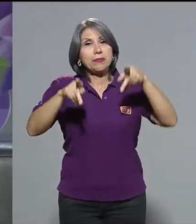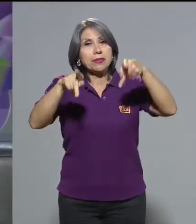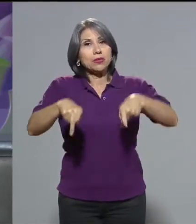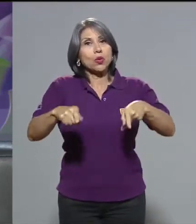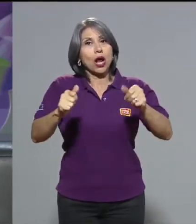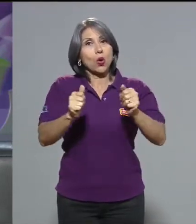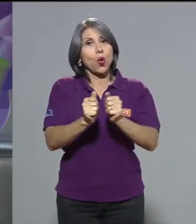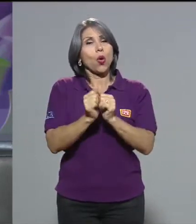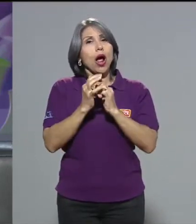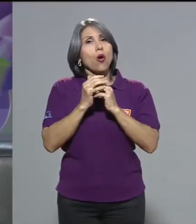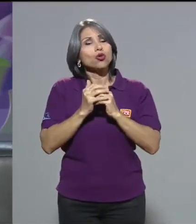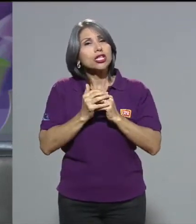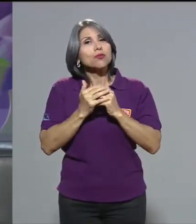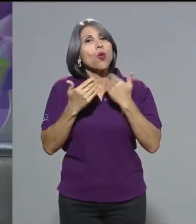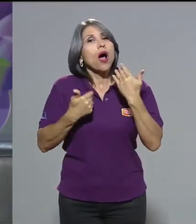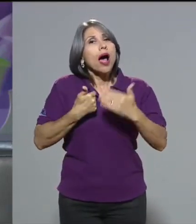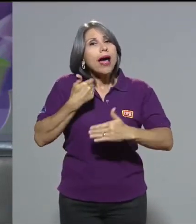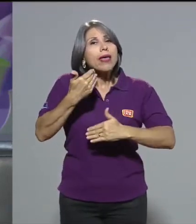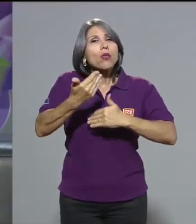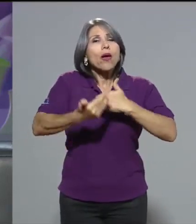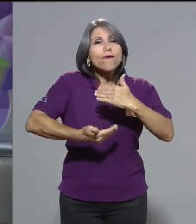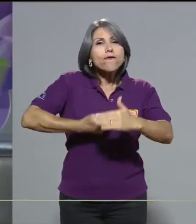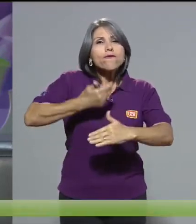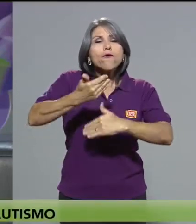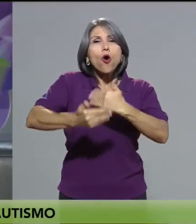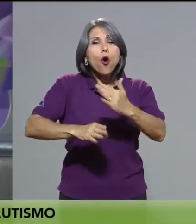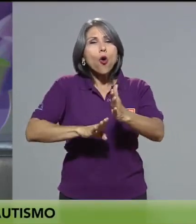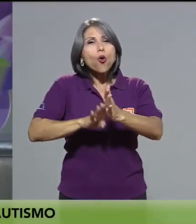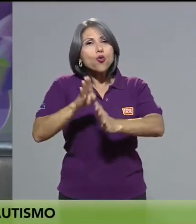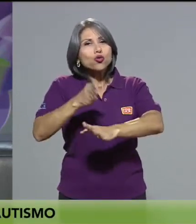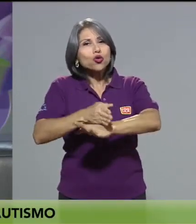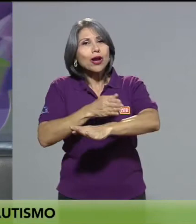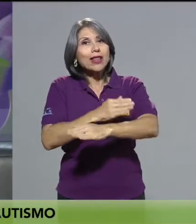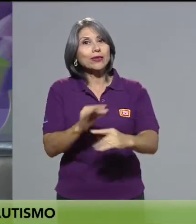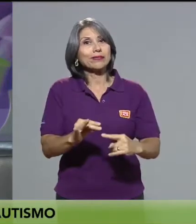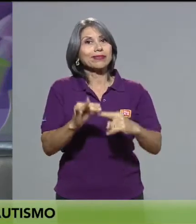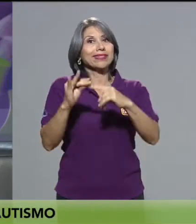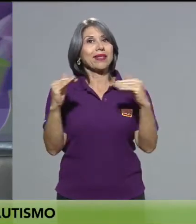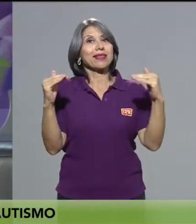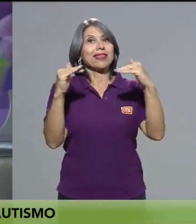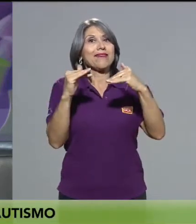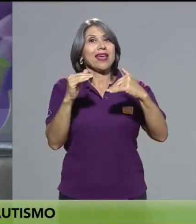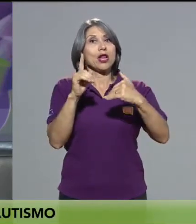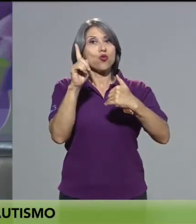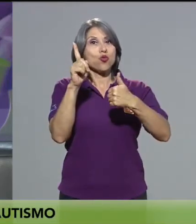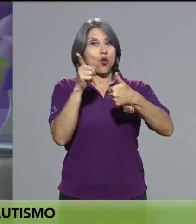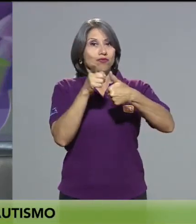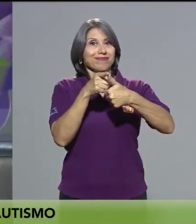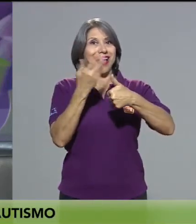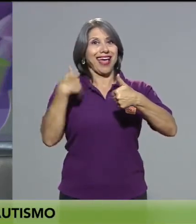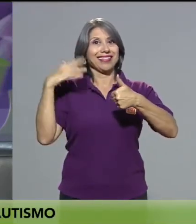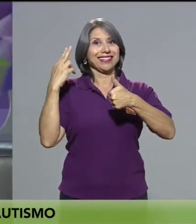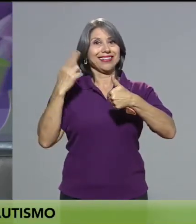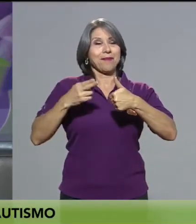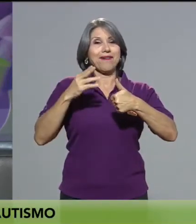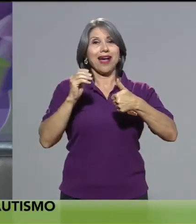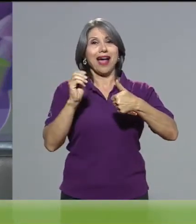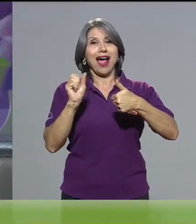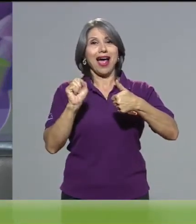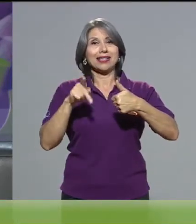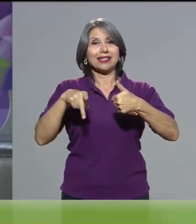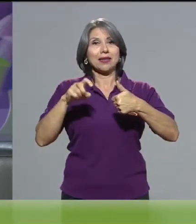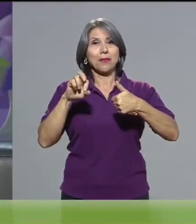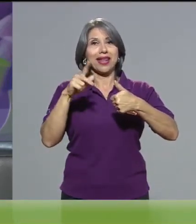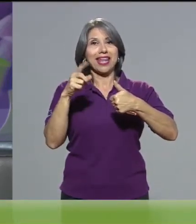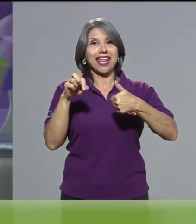ido evolucionando, ¿verdad? Sobre todo cuando son nivel 1, ¿verdad? Que era lo que se llamaba Asperger, han ido adecuándose, han